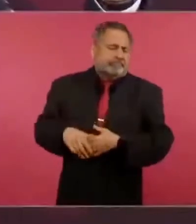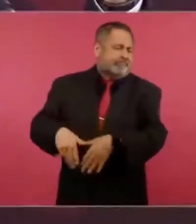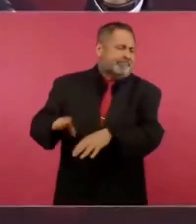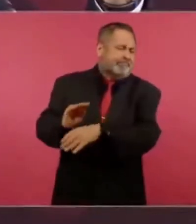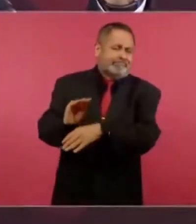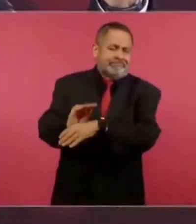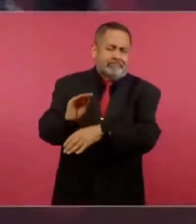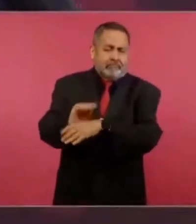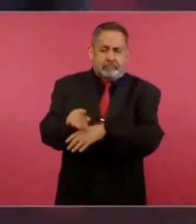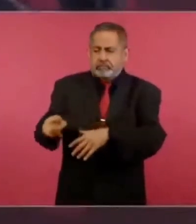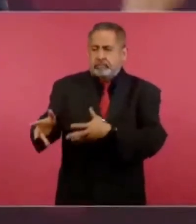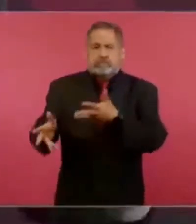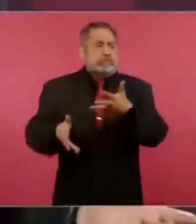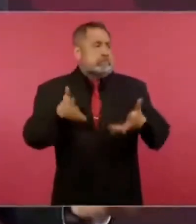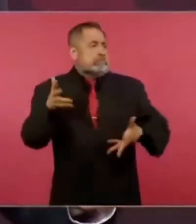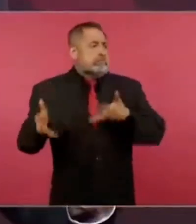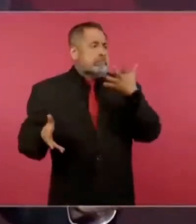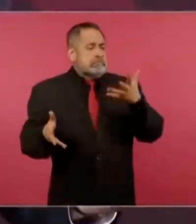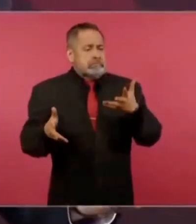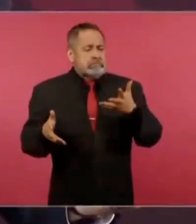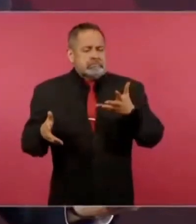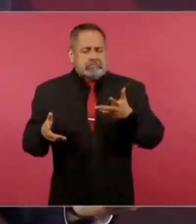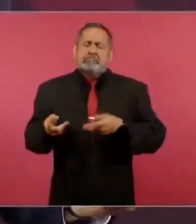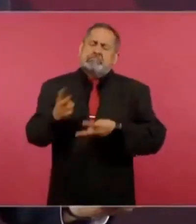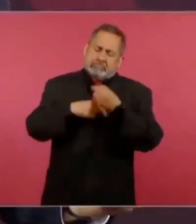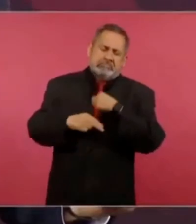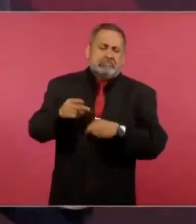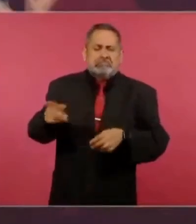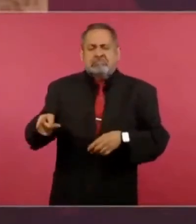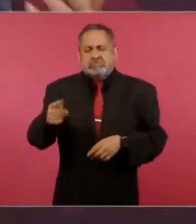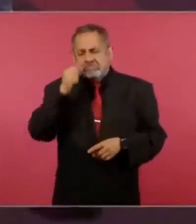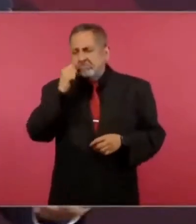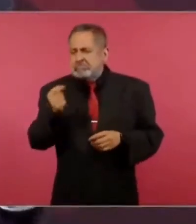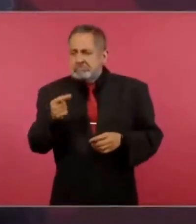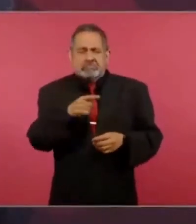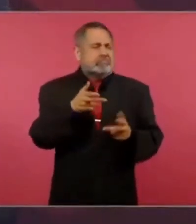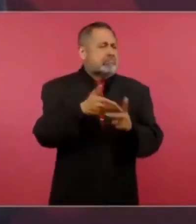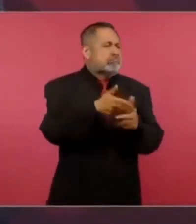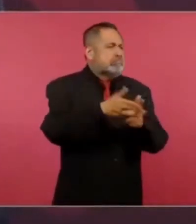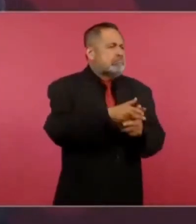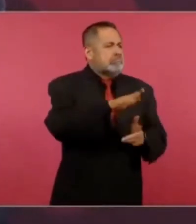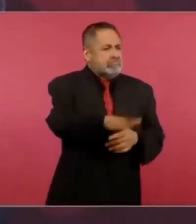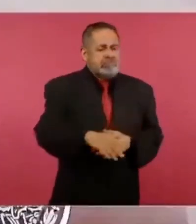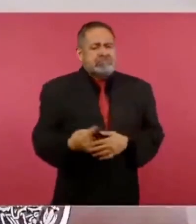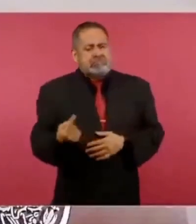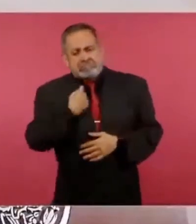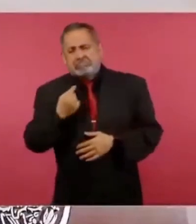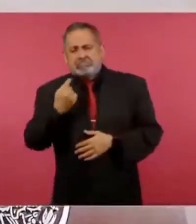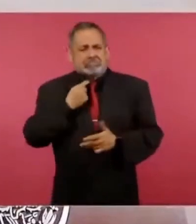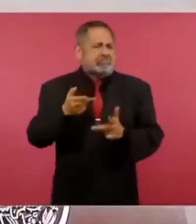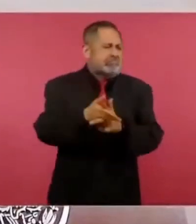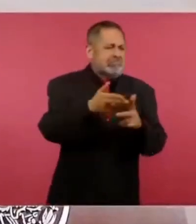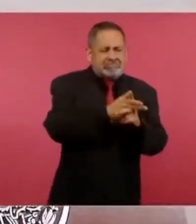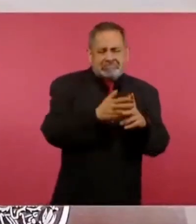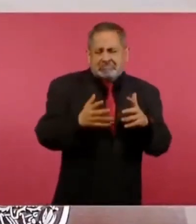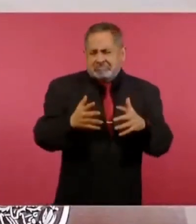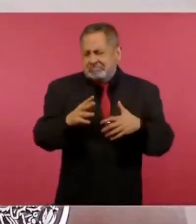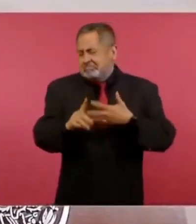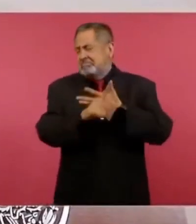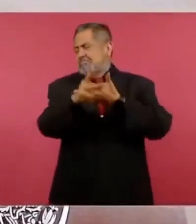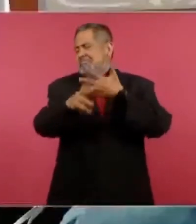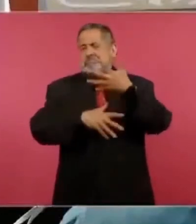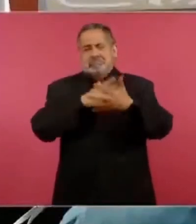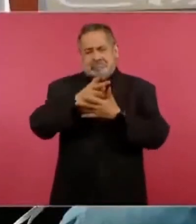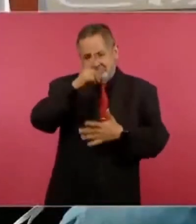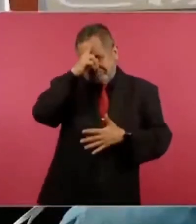impulsaba el que hubiesen muchos delitos y homicidios, mucha violencia.